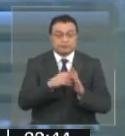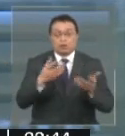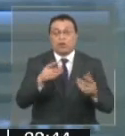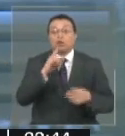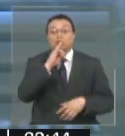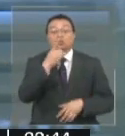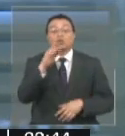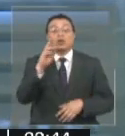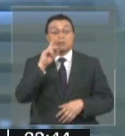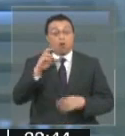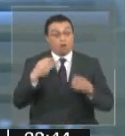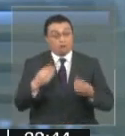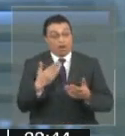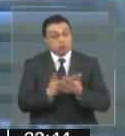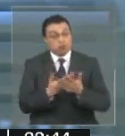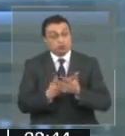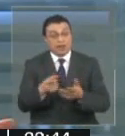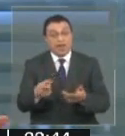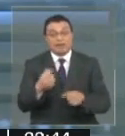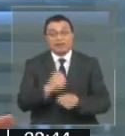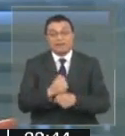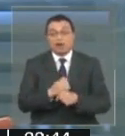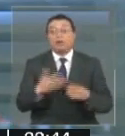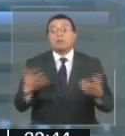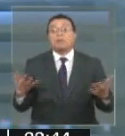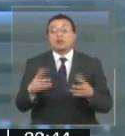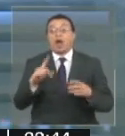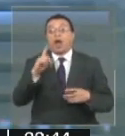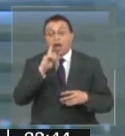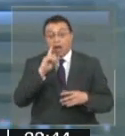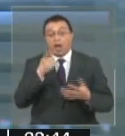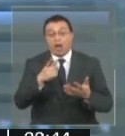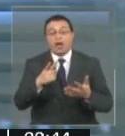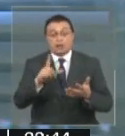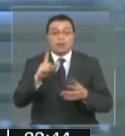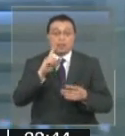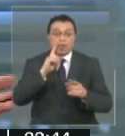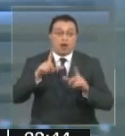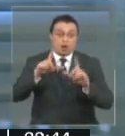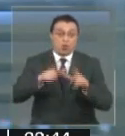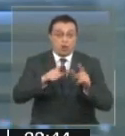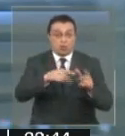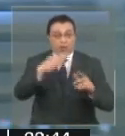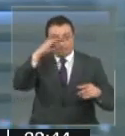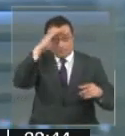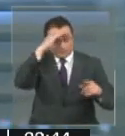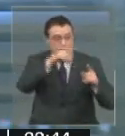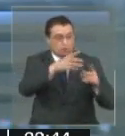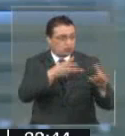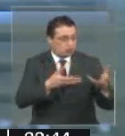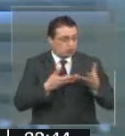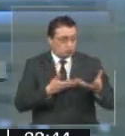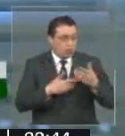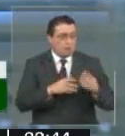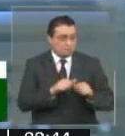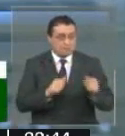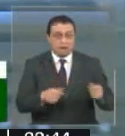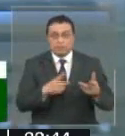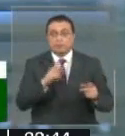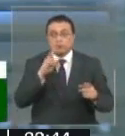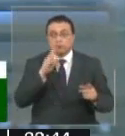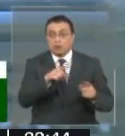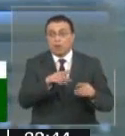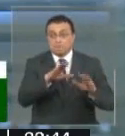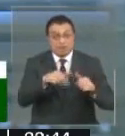crees que puede ser una buena oportunidad de trabajo también? Porque hay espacio para la experiencia. Yo creo que me encantaría conocer más esa experiencia. De hecho, tengo una duda.